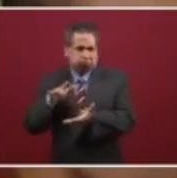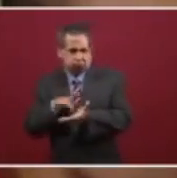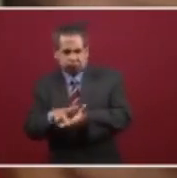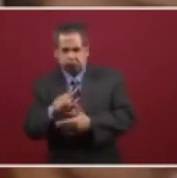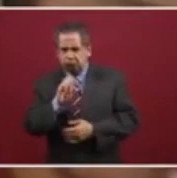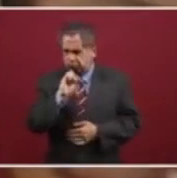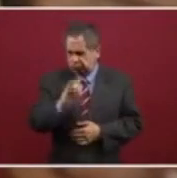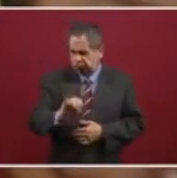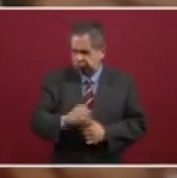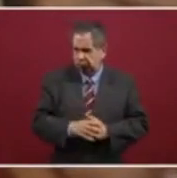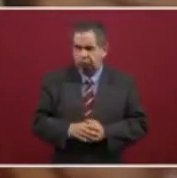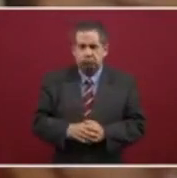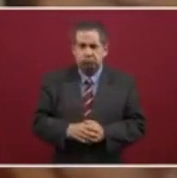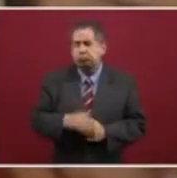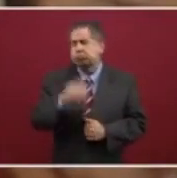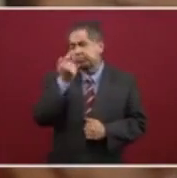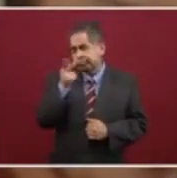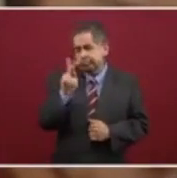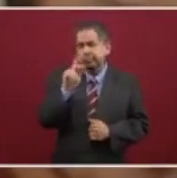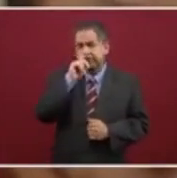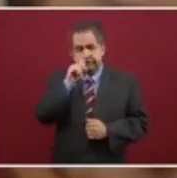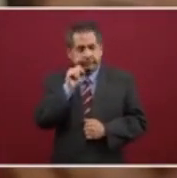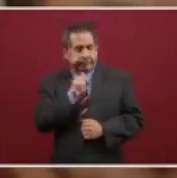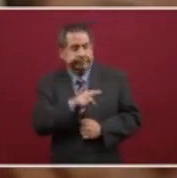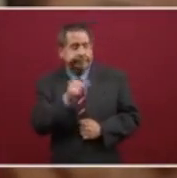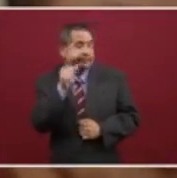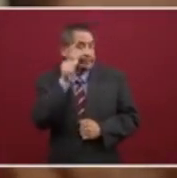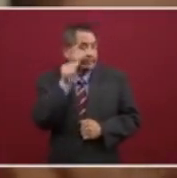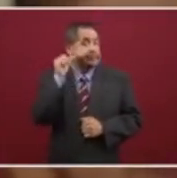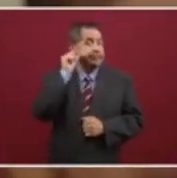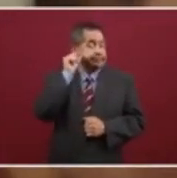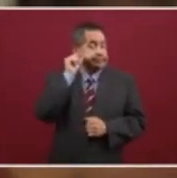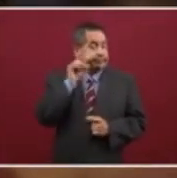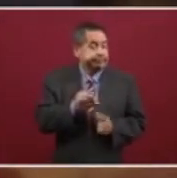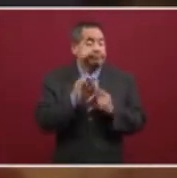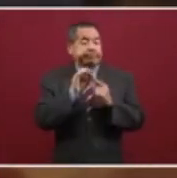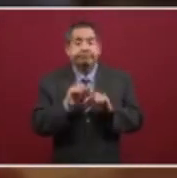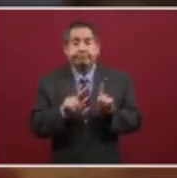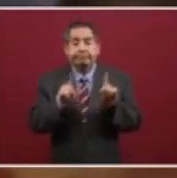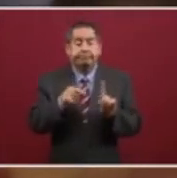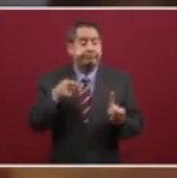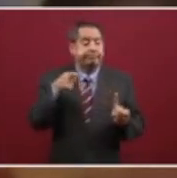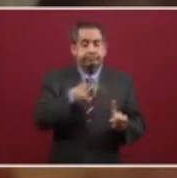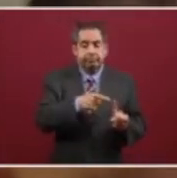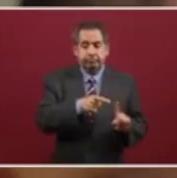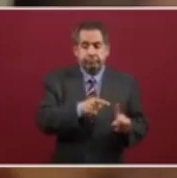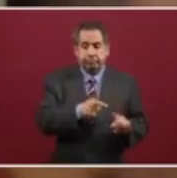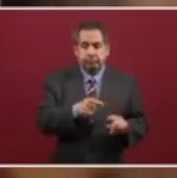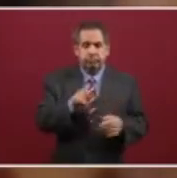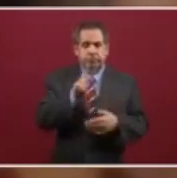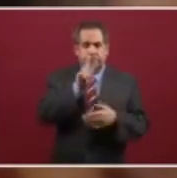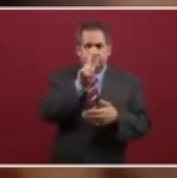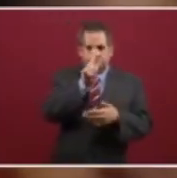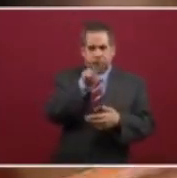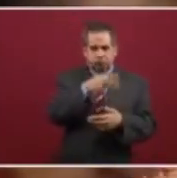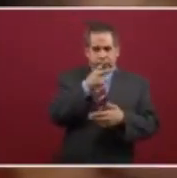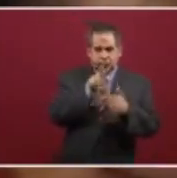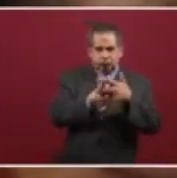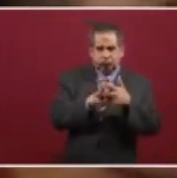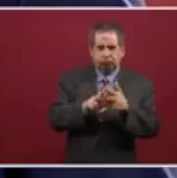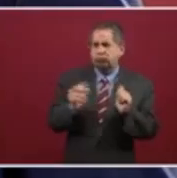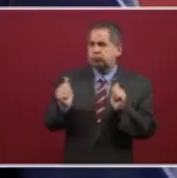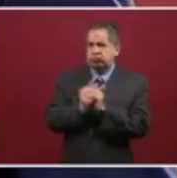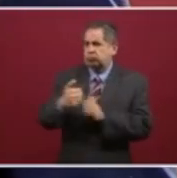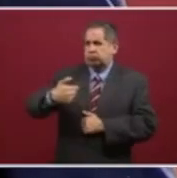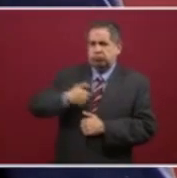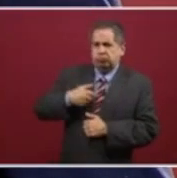habido, particularmente el día de ayer, por ejemplo, que conmigo no cuentes, López.